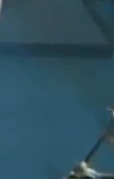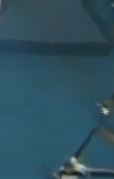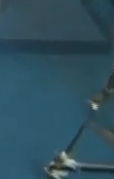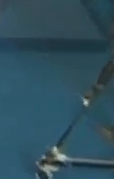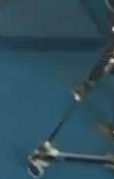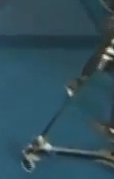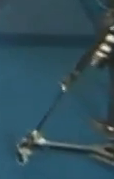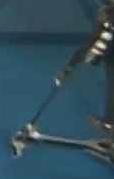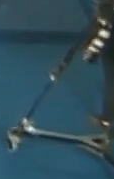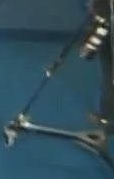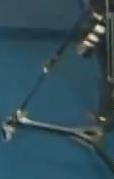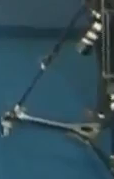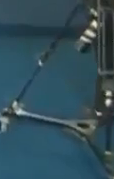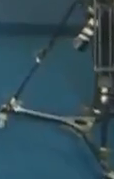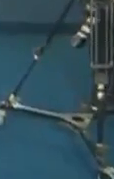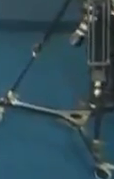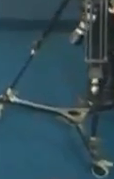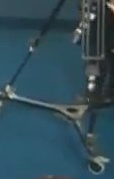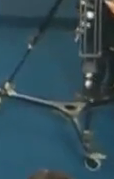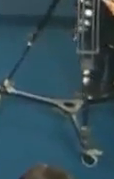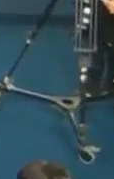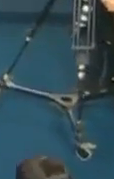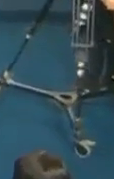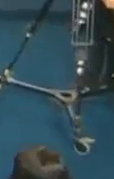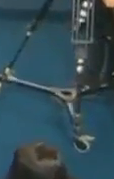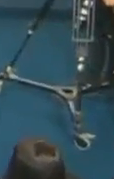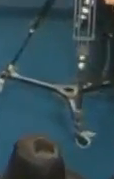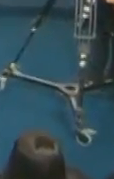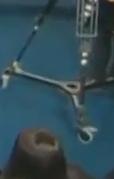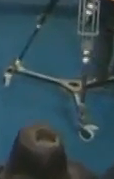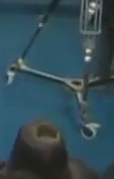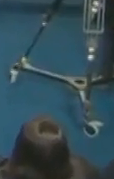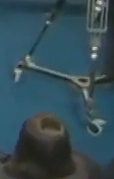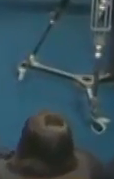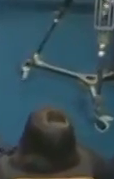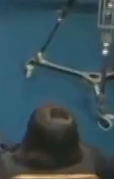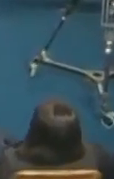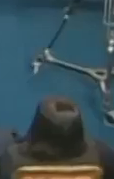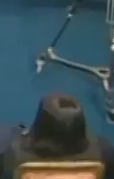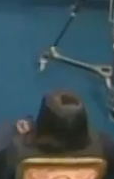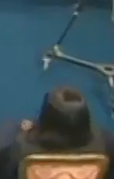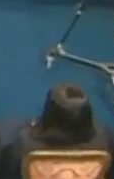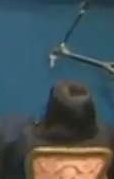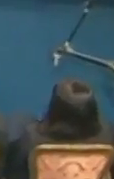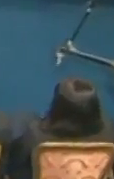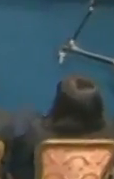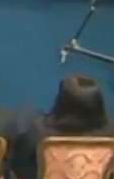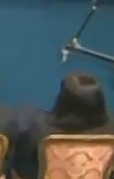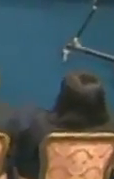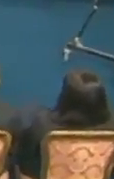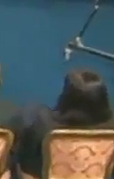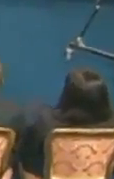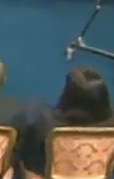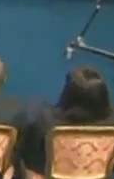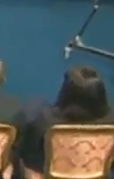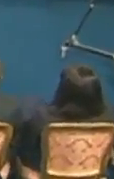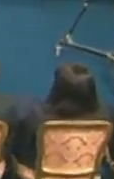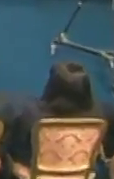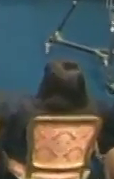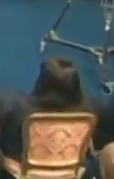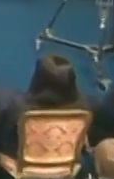República Bolivariana de Venezuela, ciudadano Nicolás Maduro Moros, y de la República de Guinea-Bissau, excelentísimo señor Umaro Sissoko Embaló.